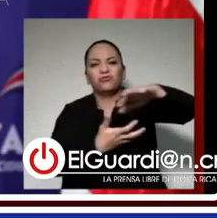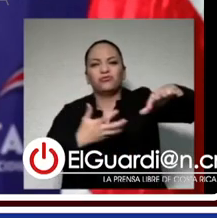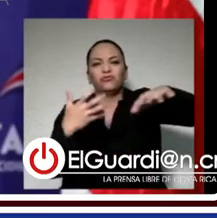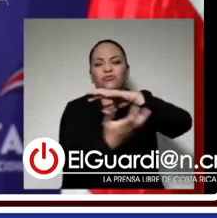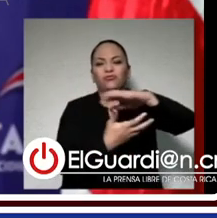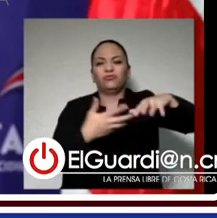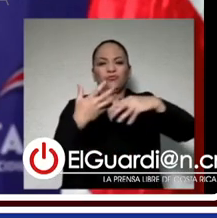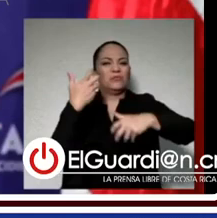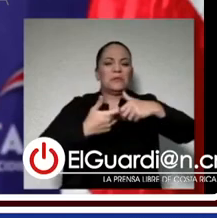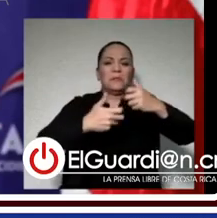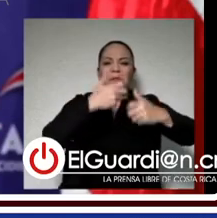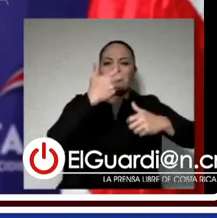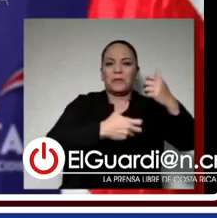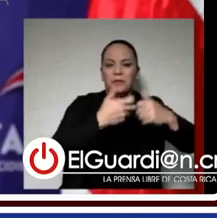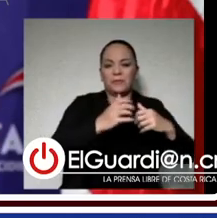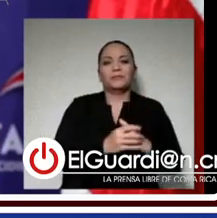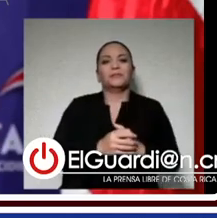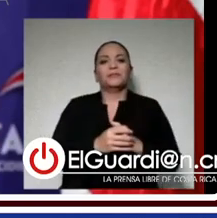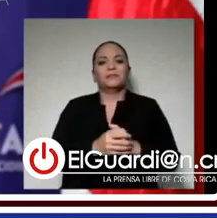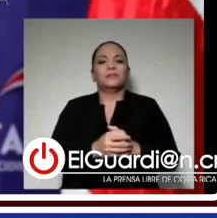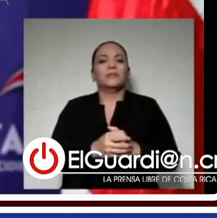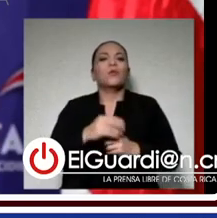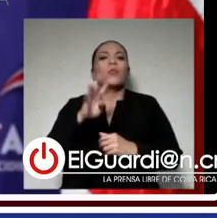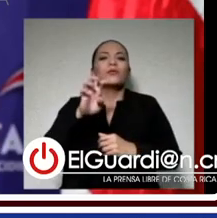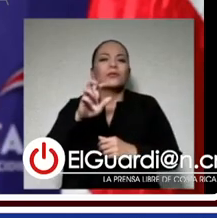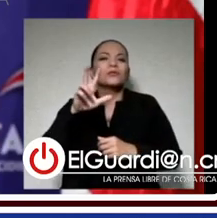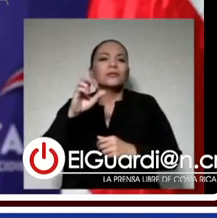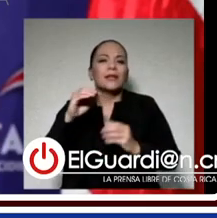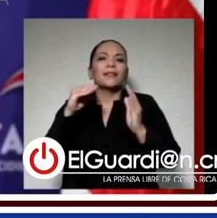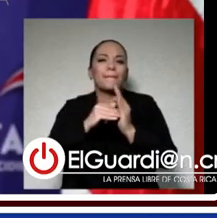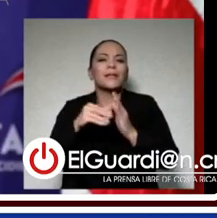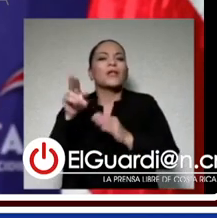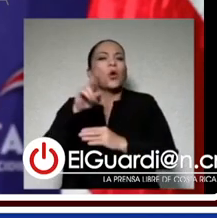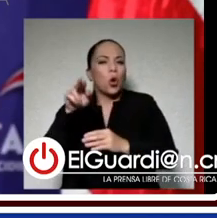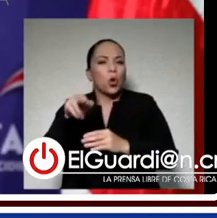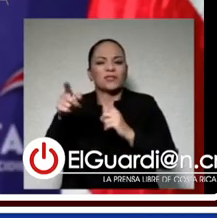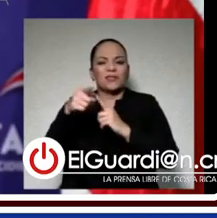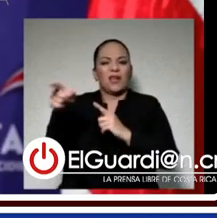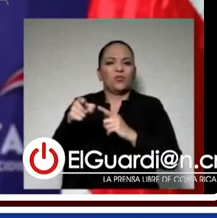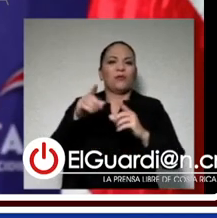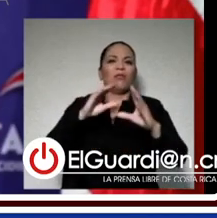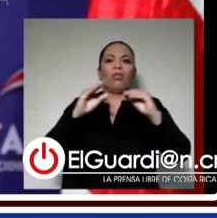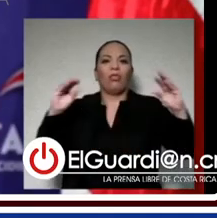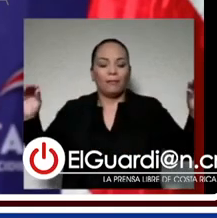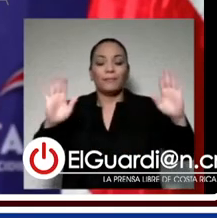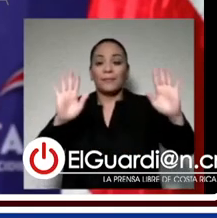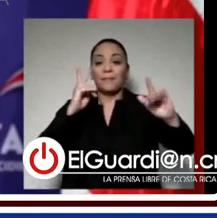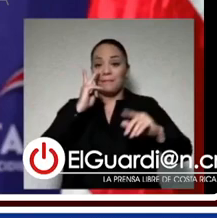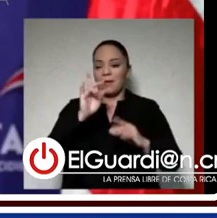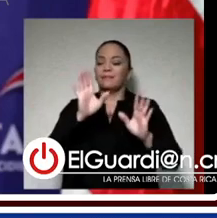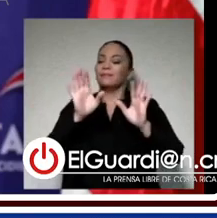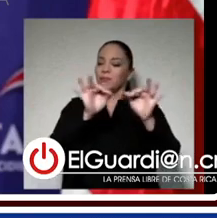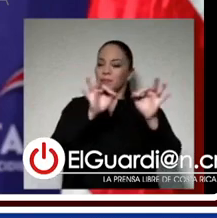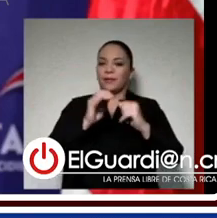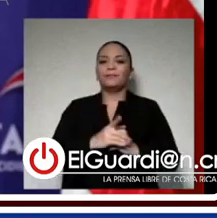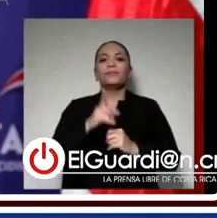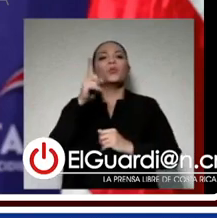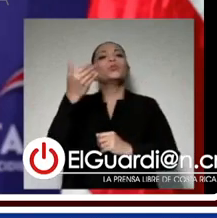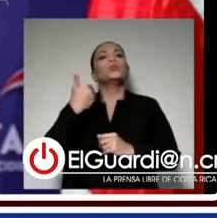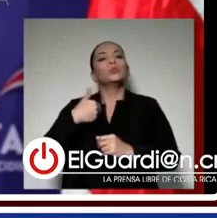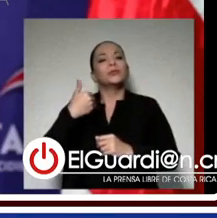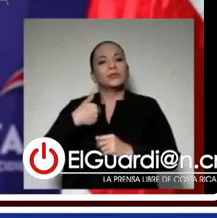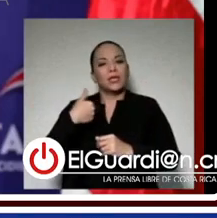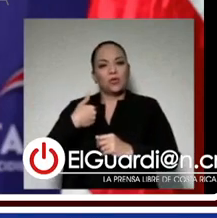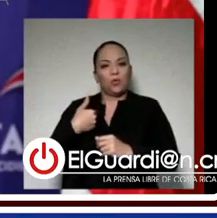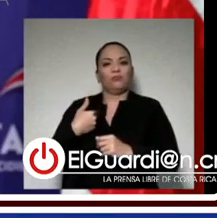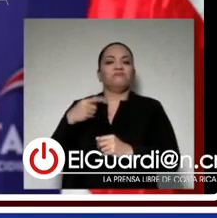agua de 430 mil colones. Me explico. Hay un señor que es, le dan el nombre